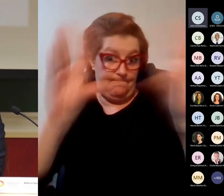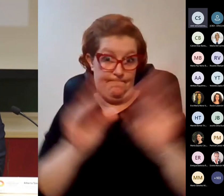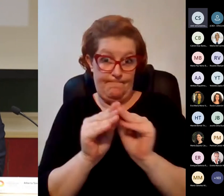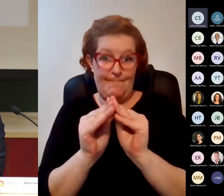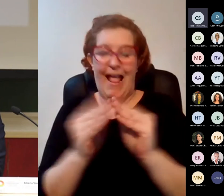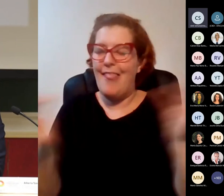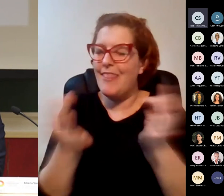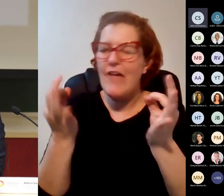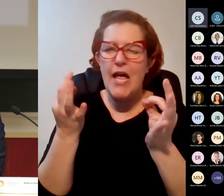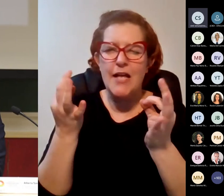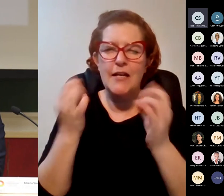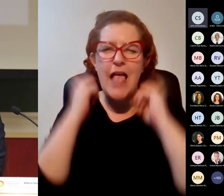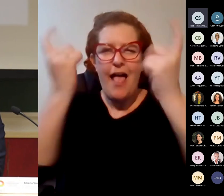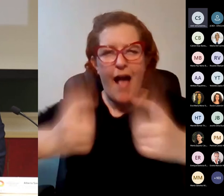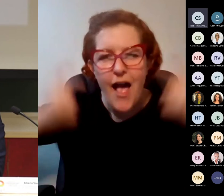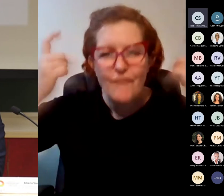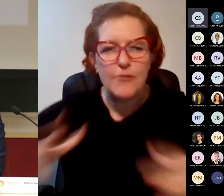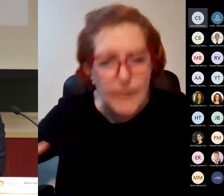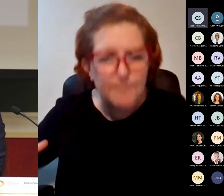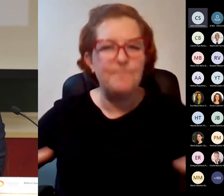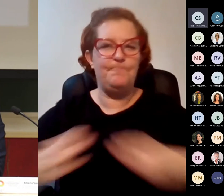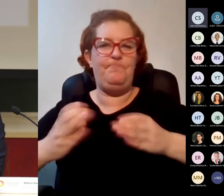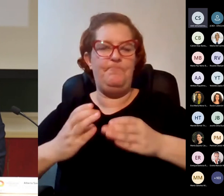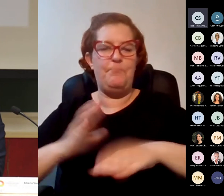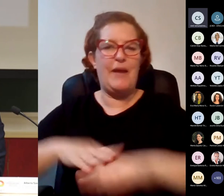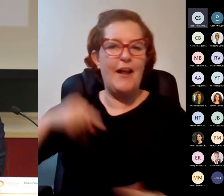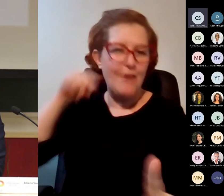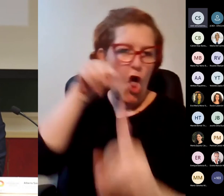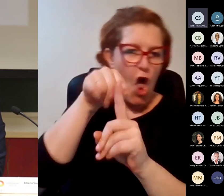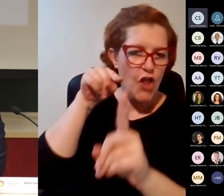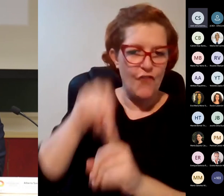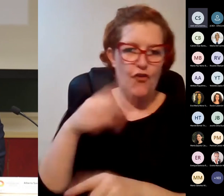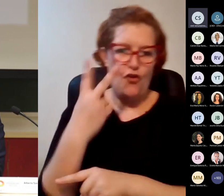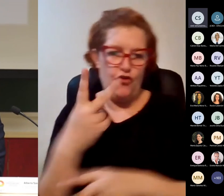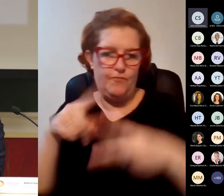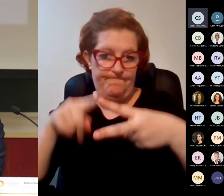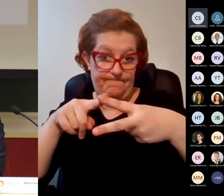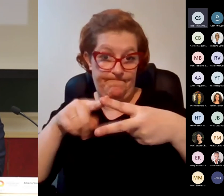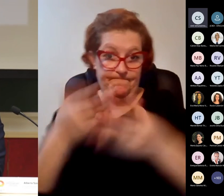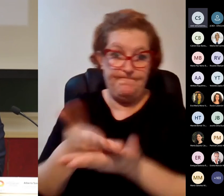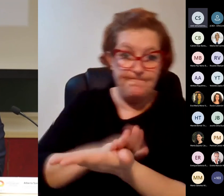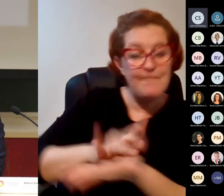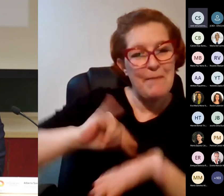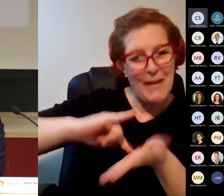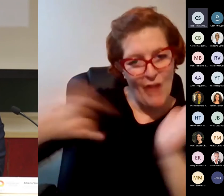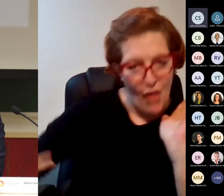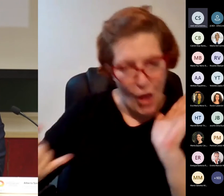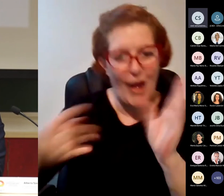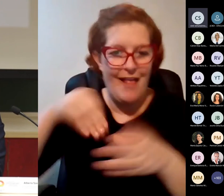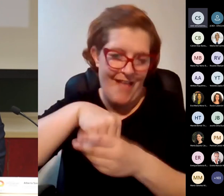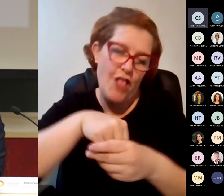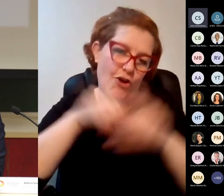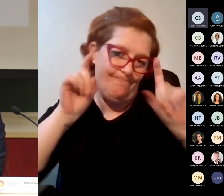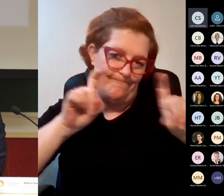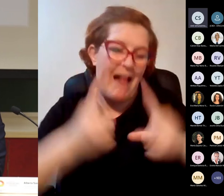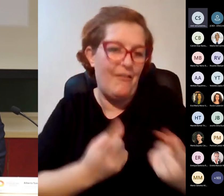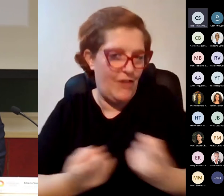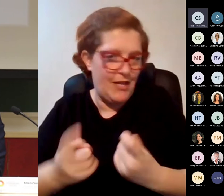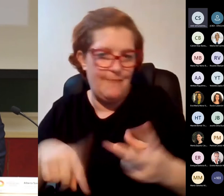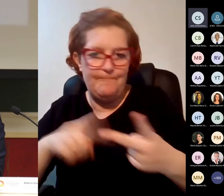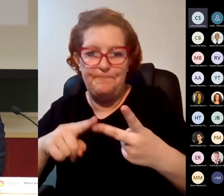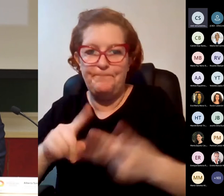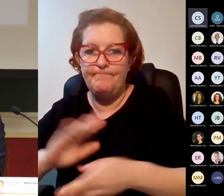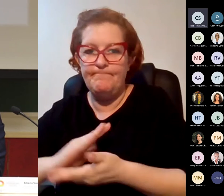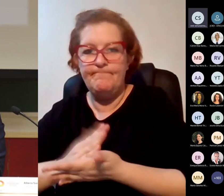esfuerzos para cubrir una doble orientación por un lado la parte metodológica innovación docente necesaria y por otro la parte digital